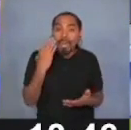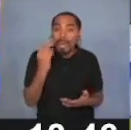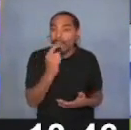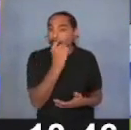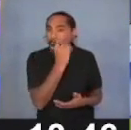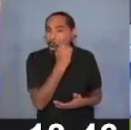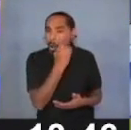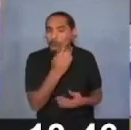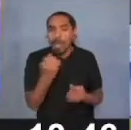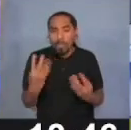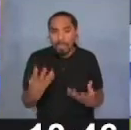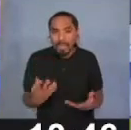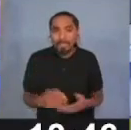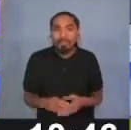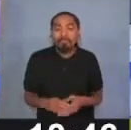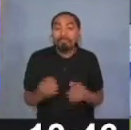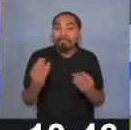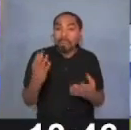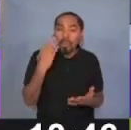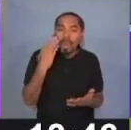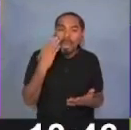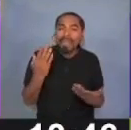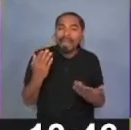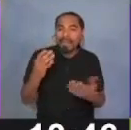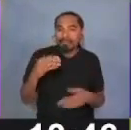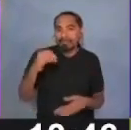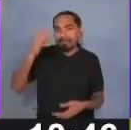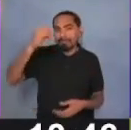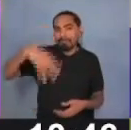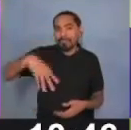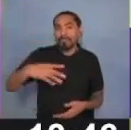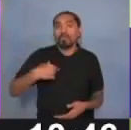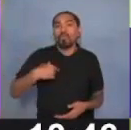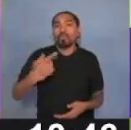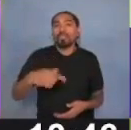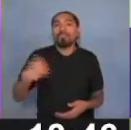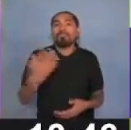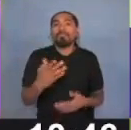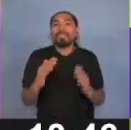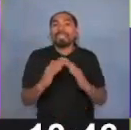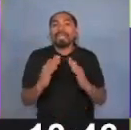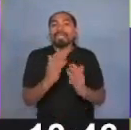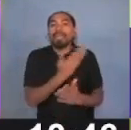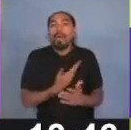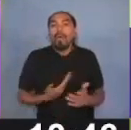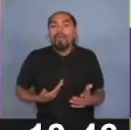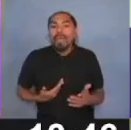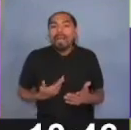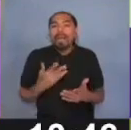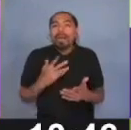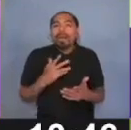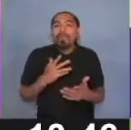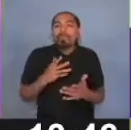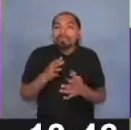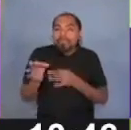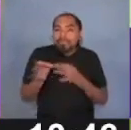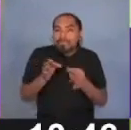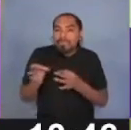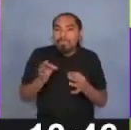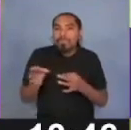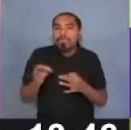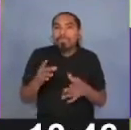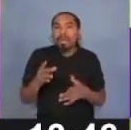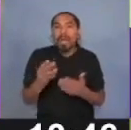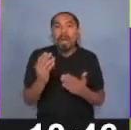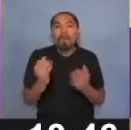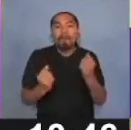Muchísimas gracias, buenas tardes. Estamos ubicados en Casa de Gobierno y vamos a dialogar con el Ministro de Hacienda de la provincia, Carlos Sadir, porque, bueno, queremos saber